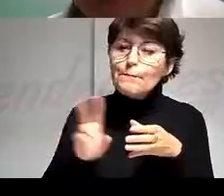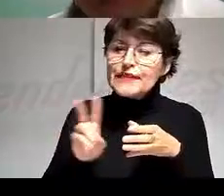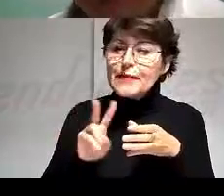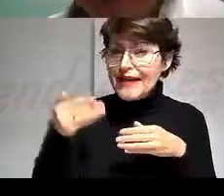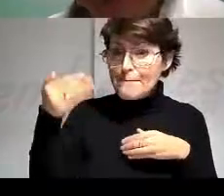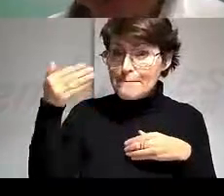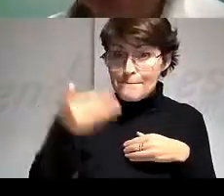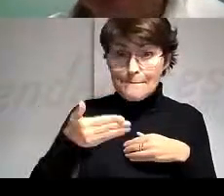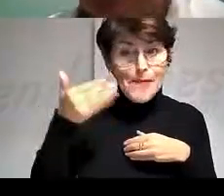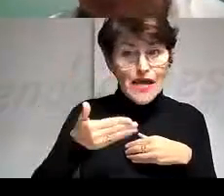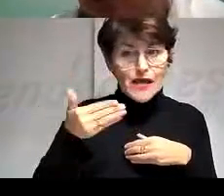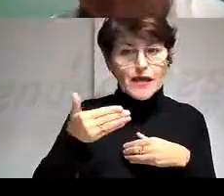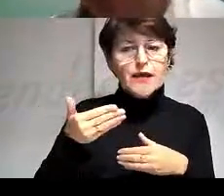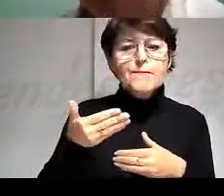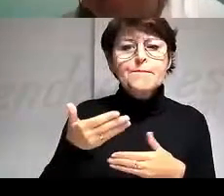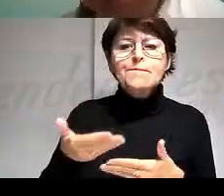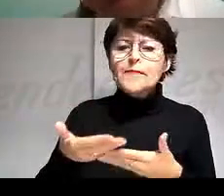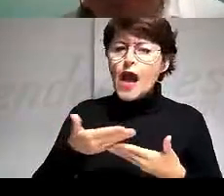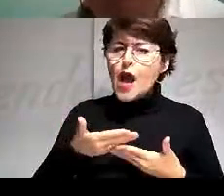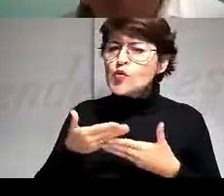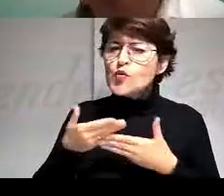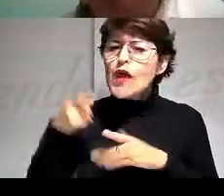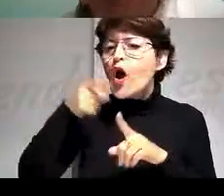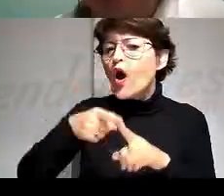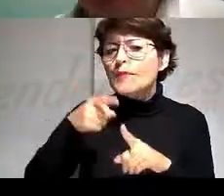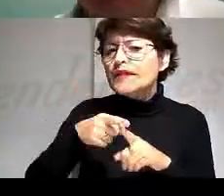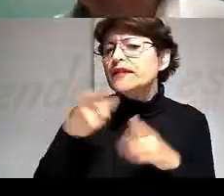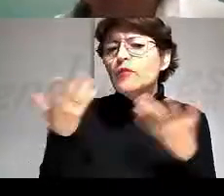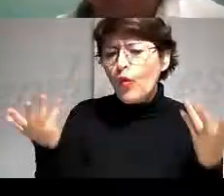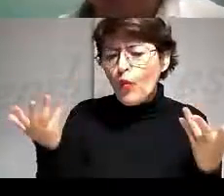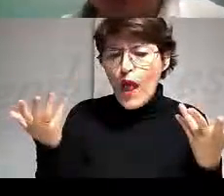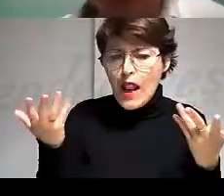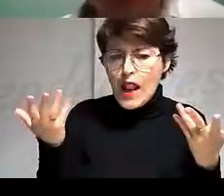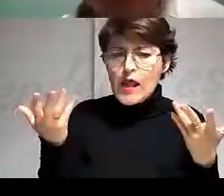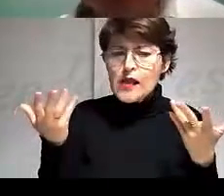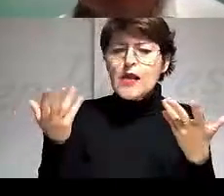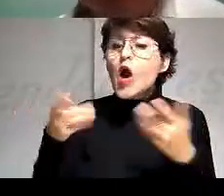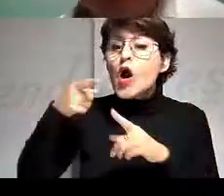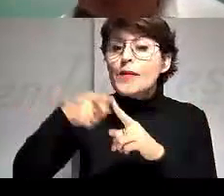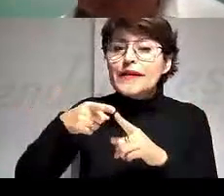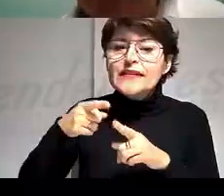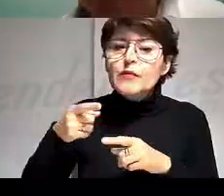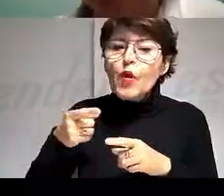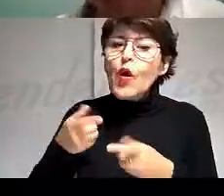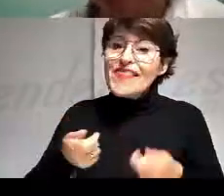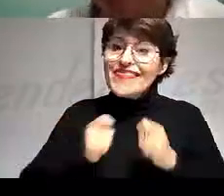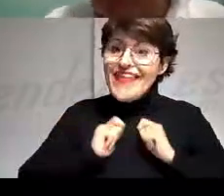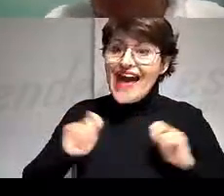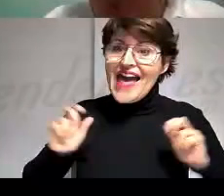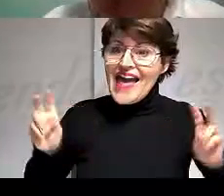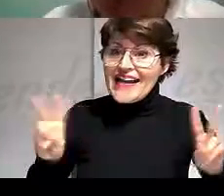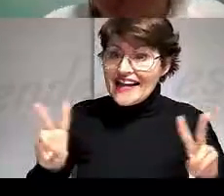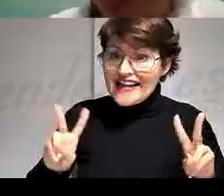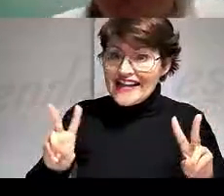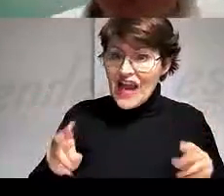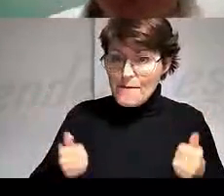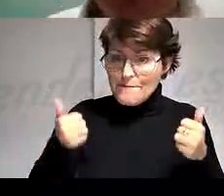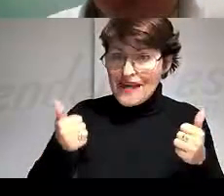tienen 2 funciones esenciales, que son una, colaboración en la obtención de energía a partir de